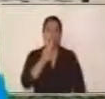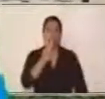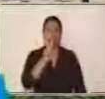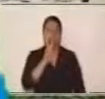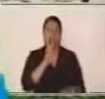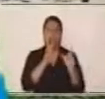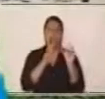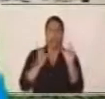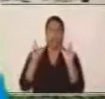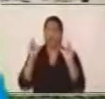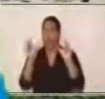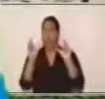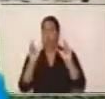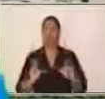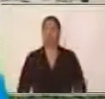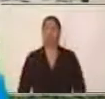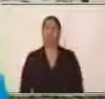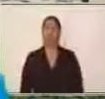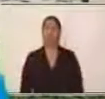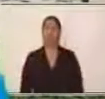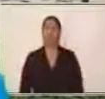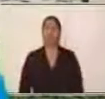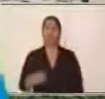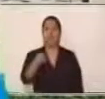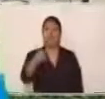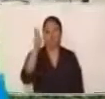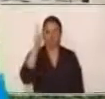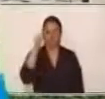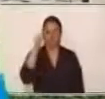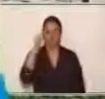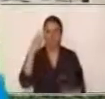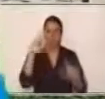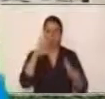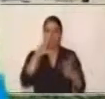cortados, recordamos que tenemos marcado el centro.